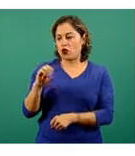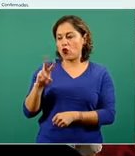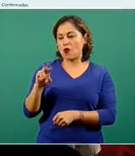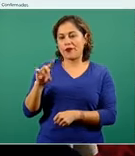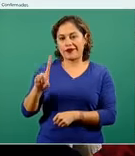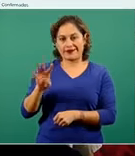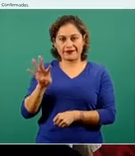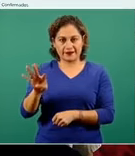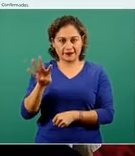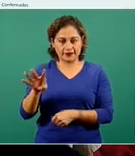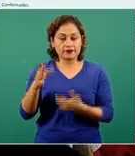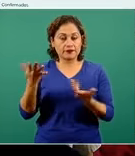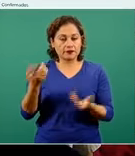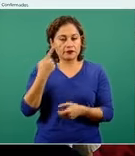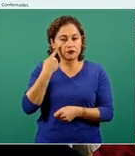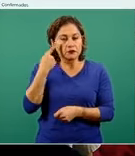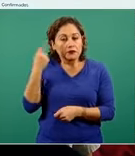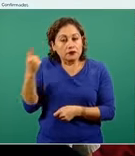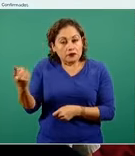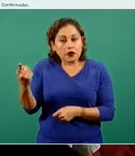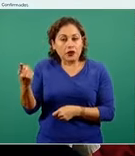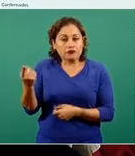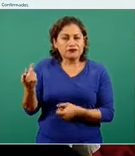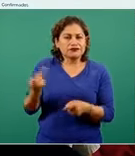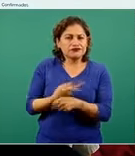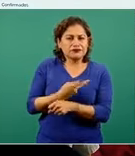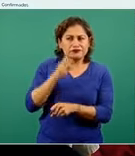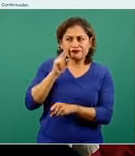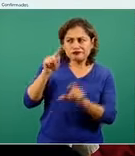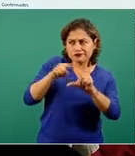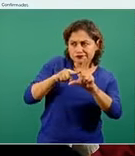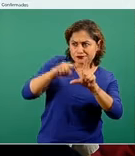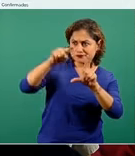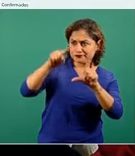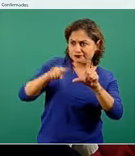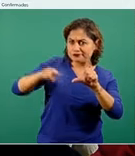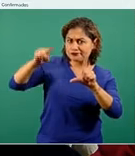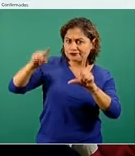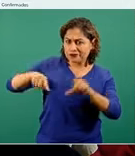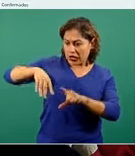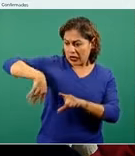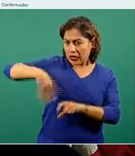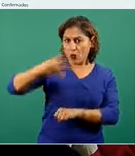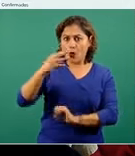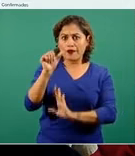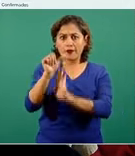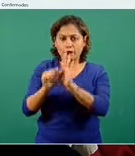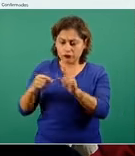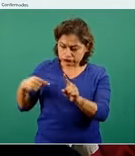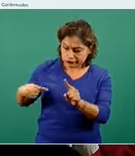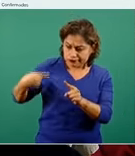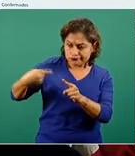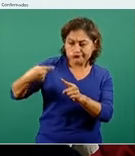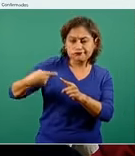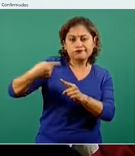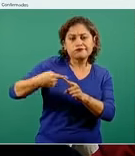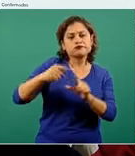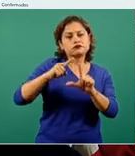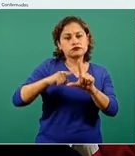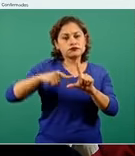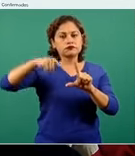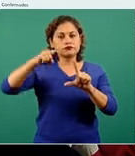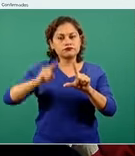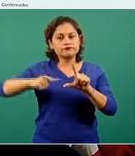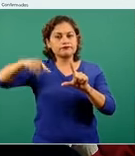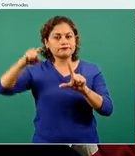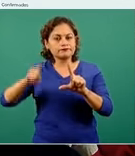habido un comportamiento ondulante prácticamente en los últimos 4 meses, es decir, este porcentaje de positividad se ha mantenido